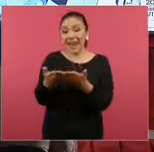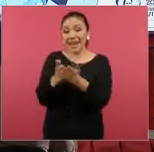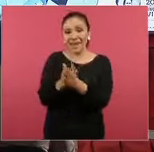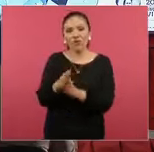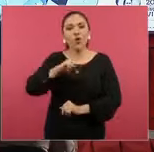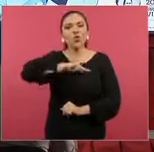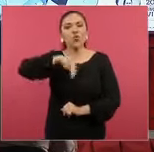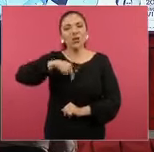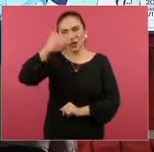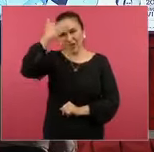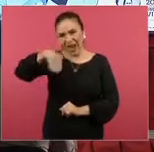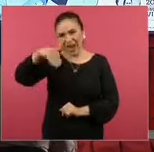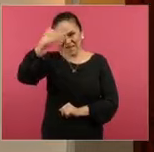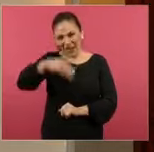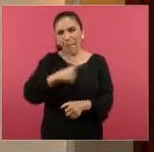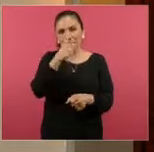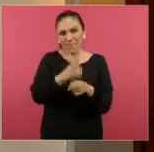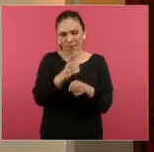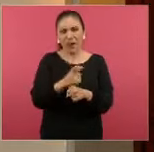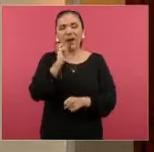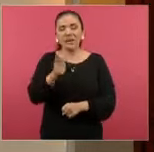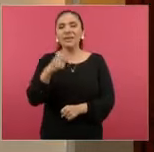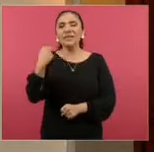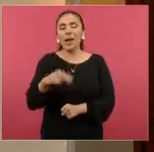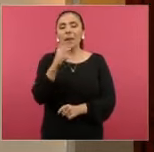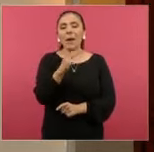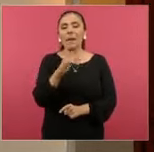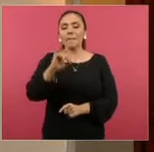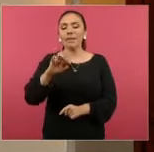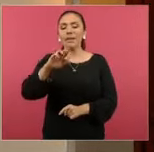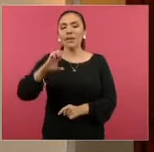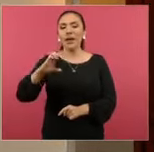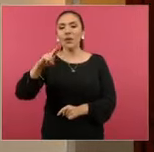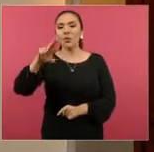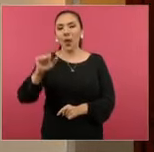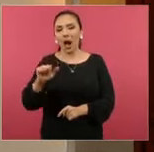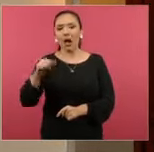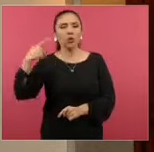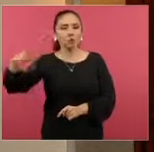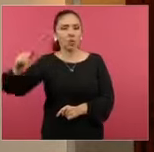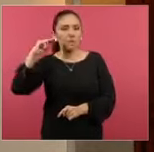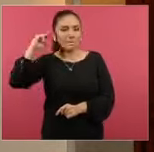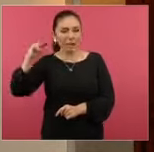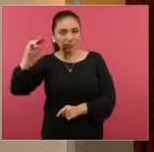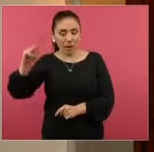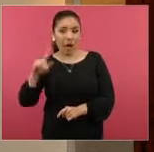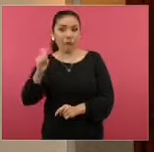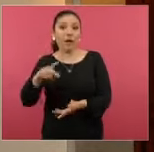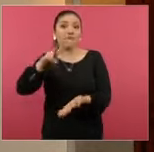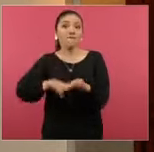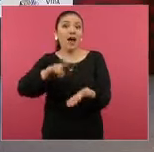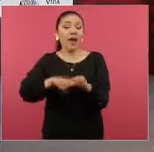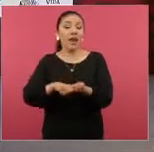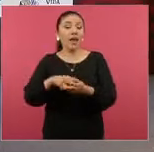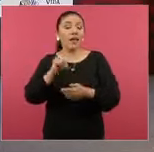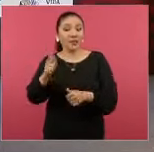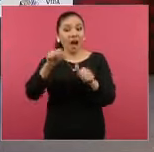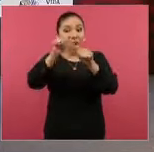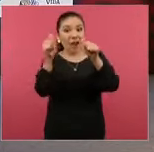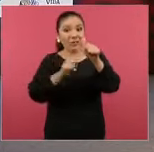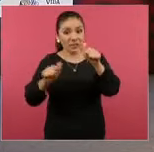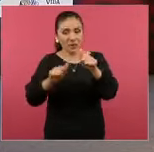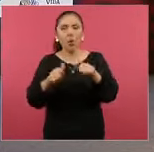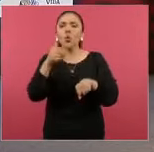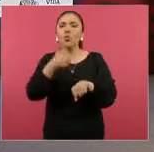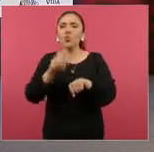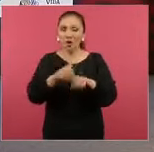saberes de primer grado, la pirecua michoacana, un valor artístico-cultural que se menciona desde los libros de texto en la